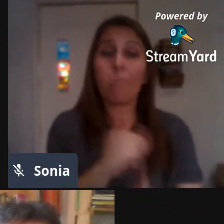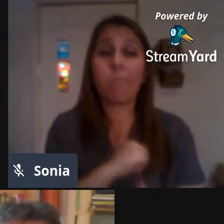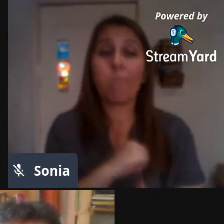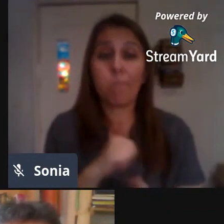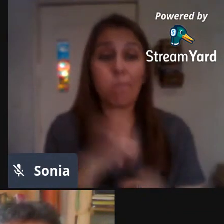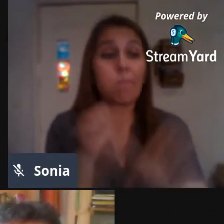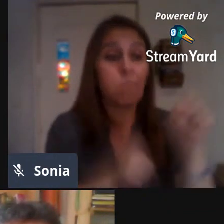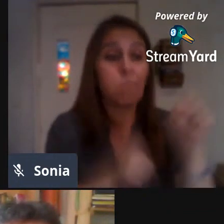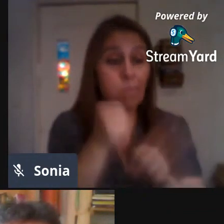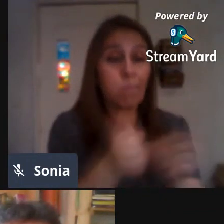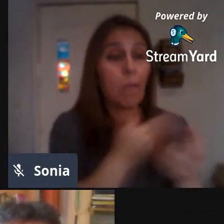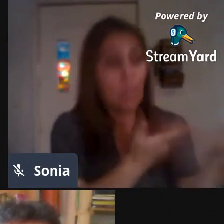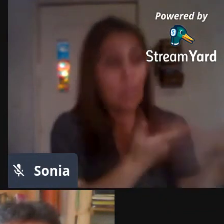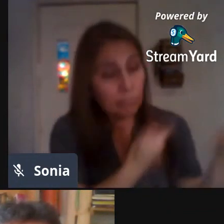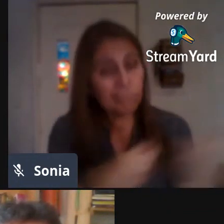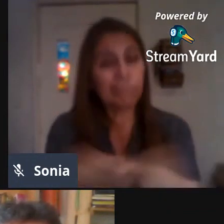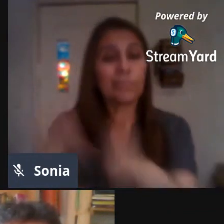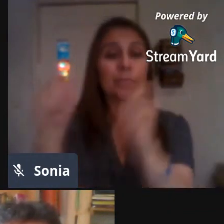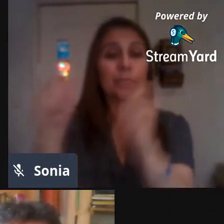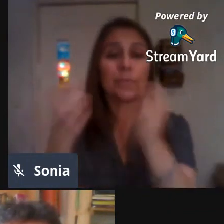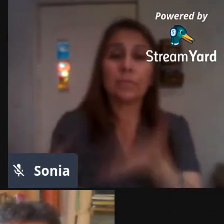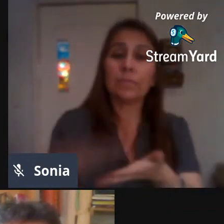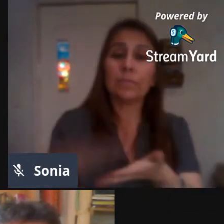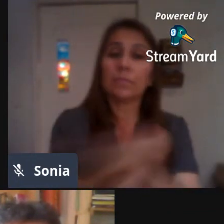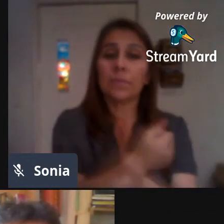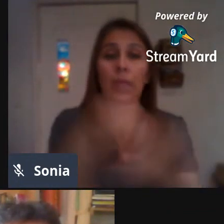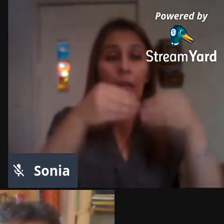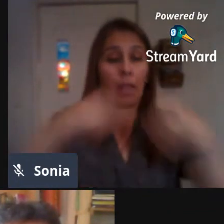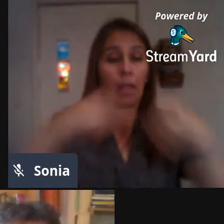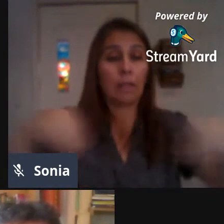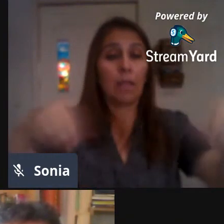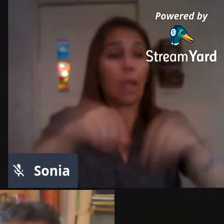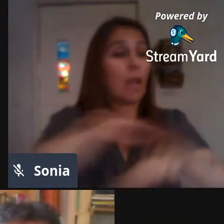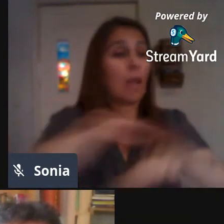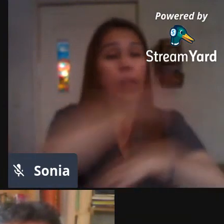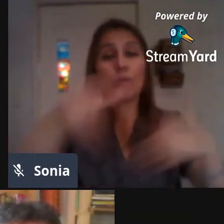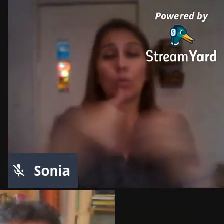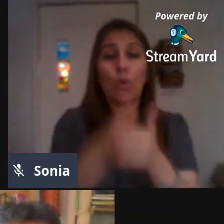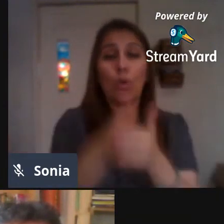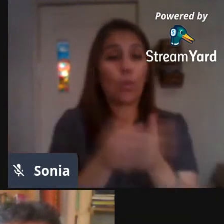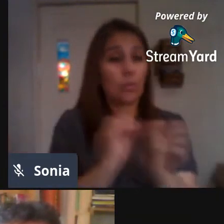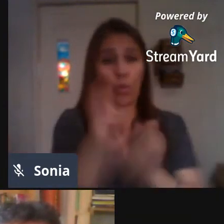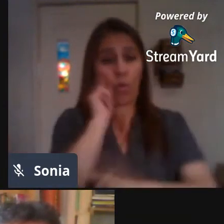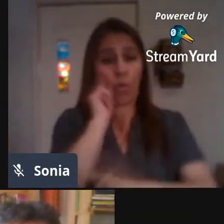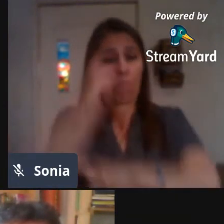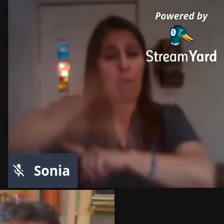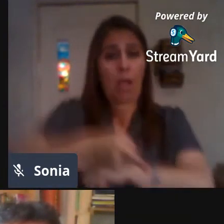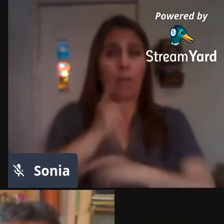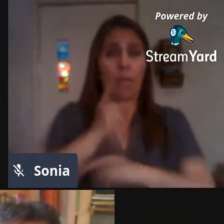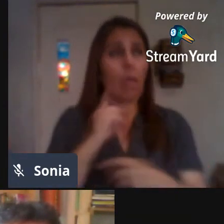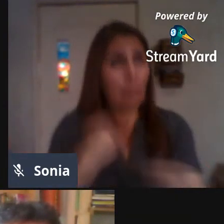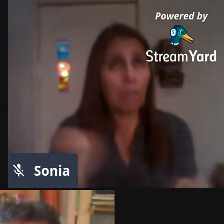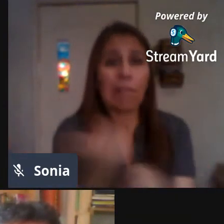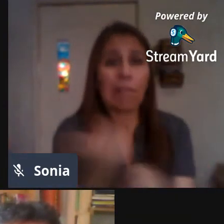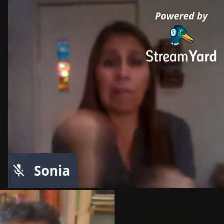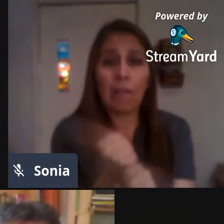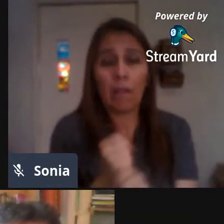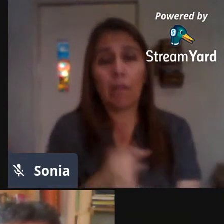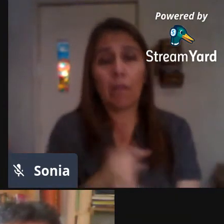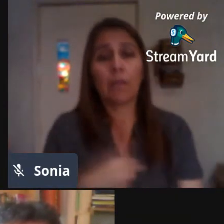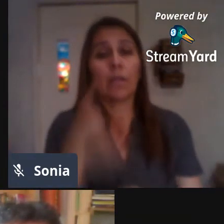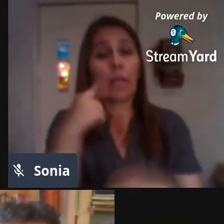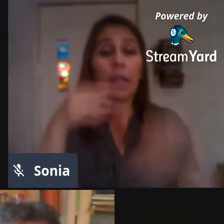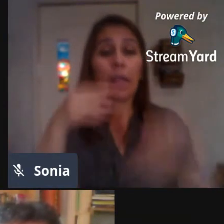en la tierra todos los patrones que importar en la tierra